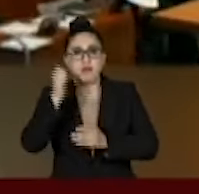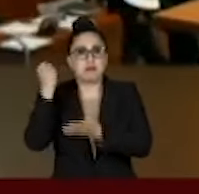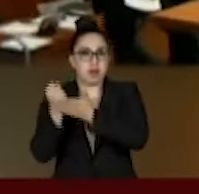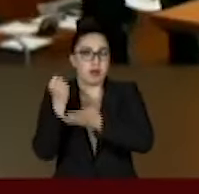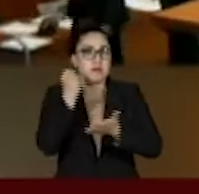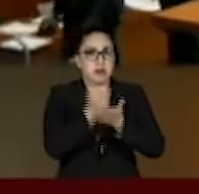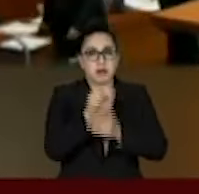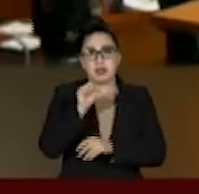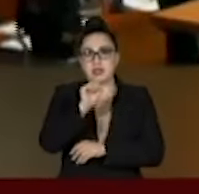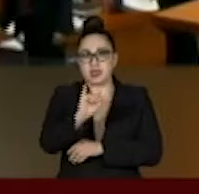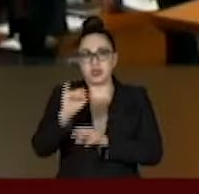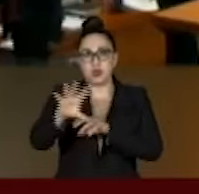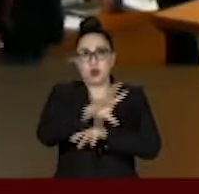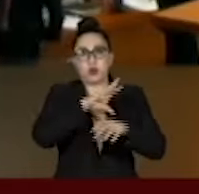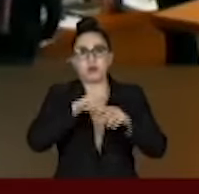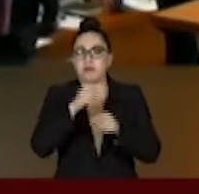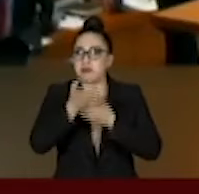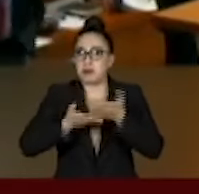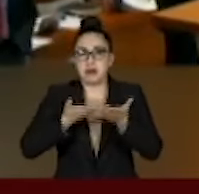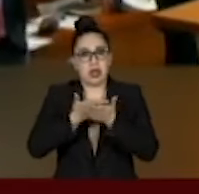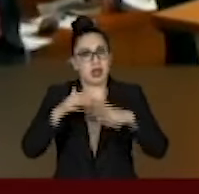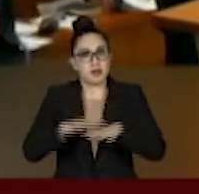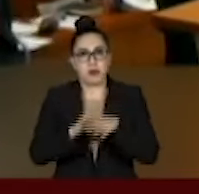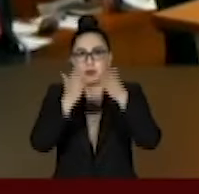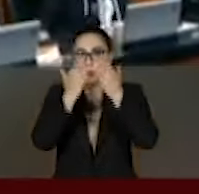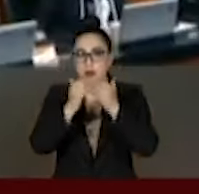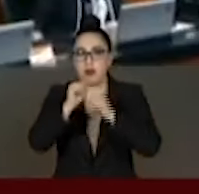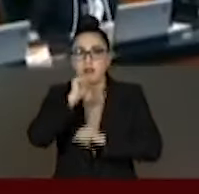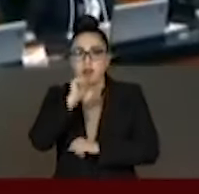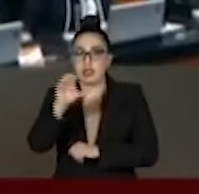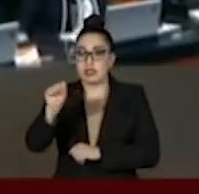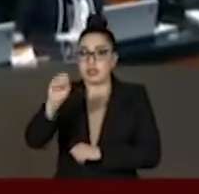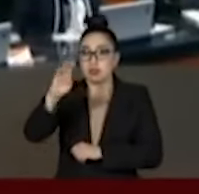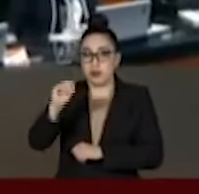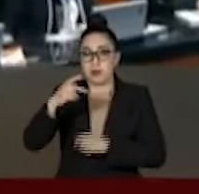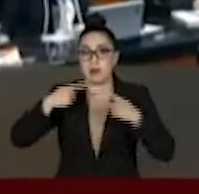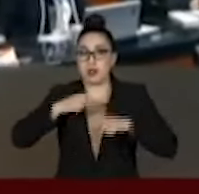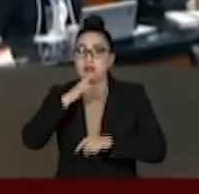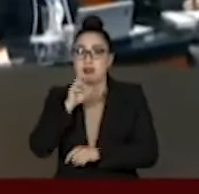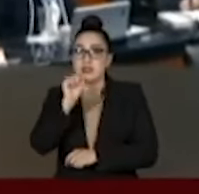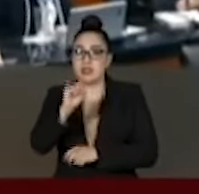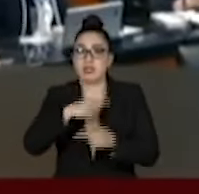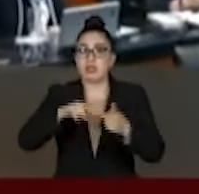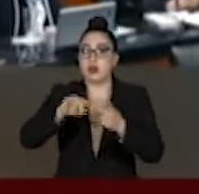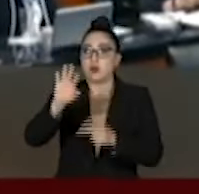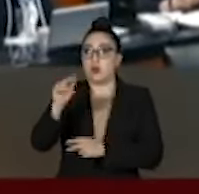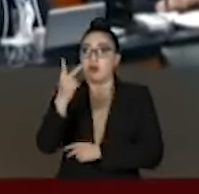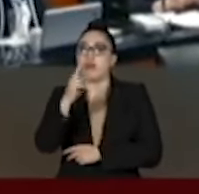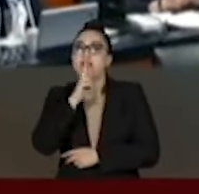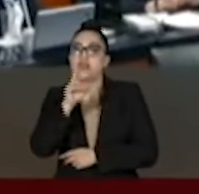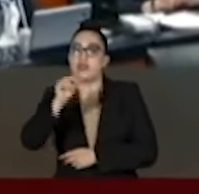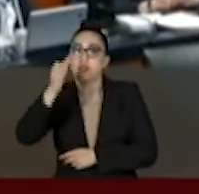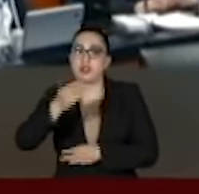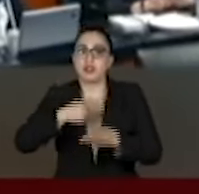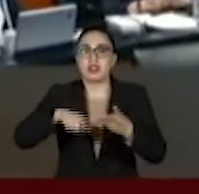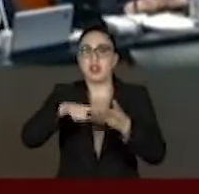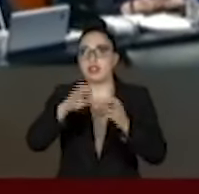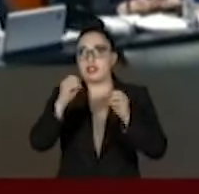lo general y en lo particular sin modificaciones con 69 votos a favor 42 votos en contra y cero abstenciones